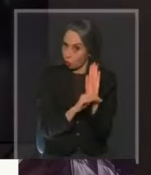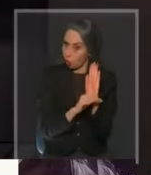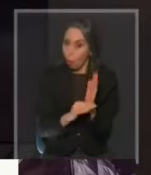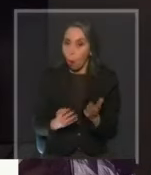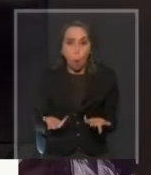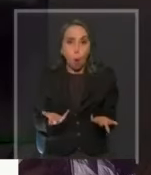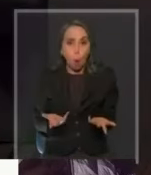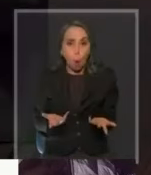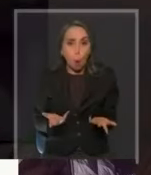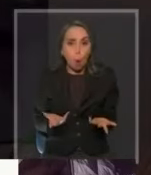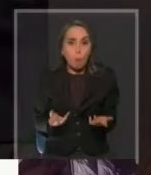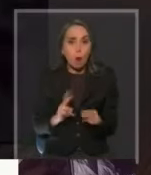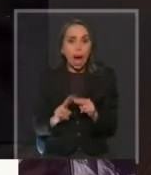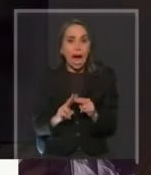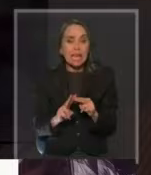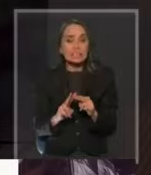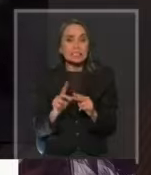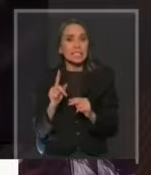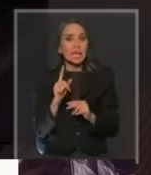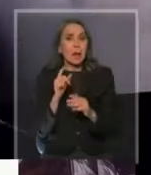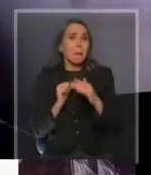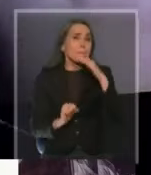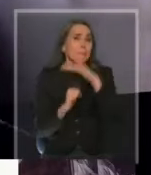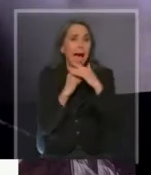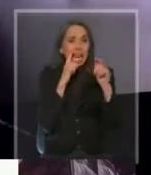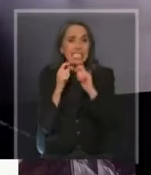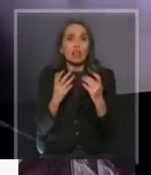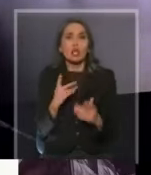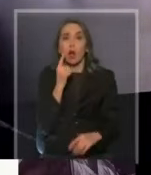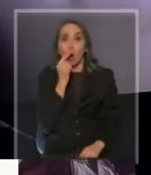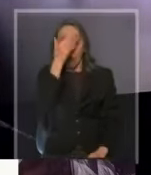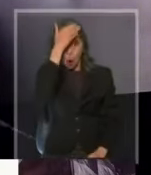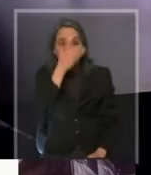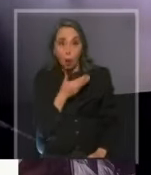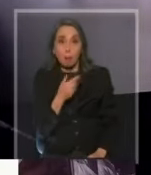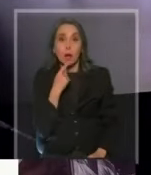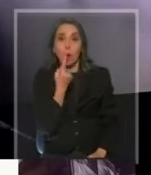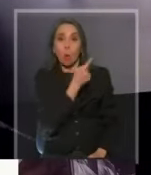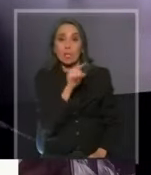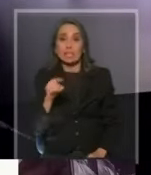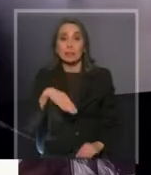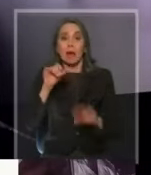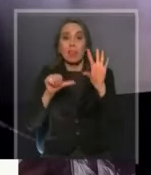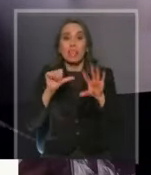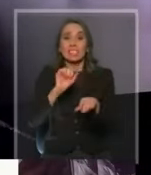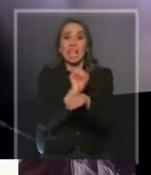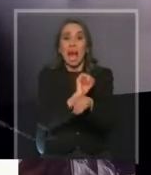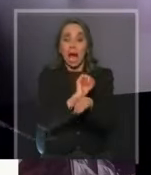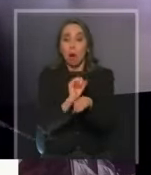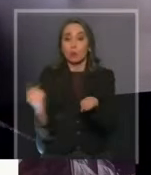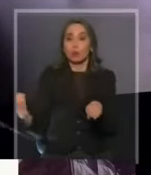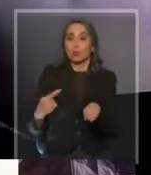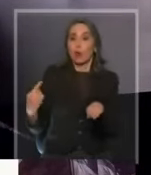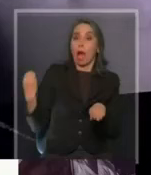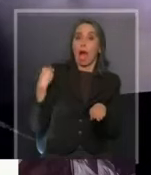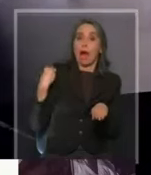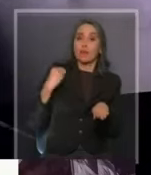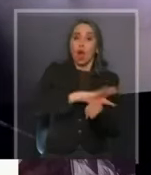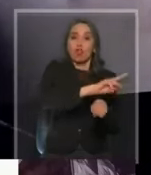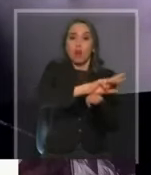cómo adoptar una situación de máximo riesgo? Una pura semana tuvimos más de 16 vehículos con el cargo por robo